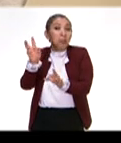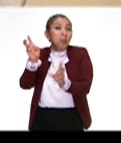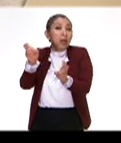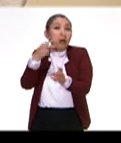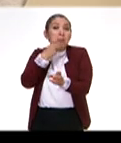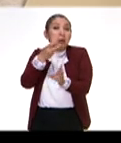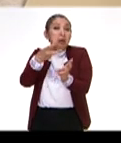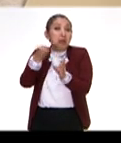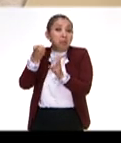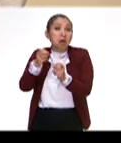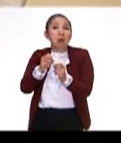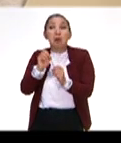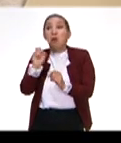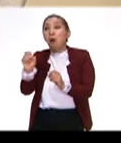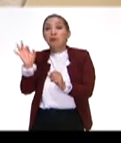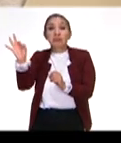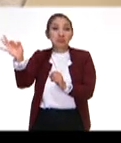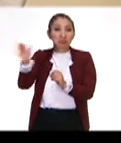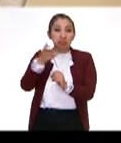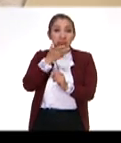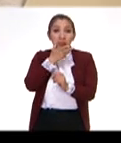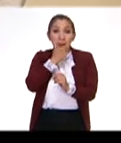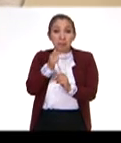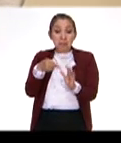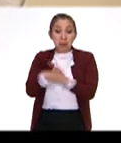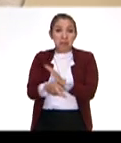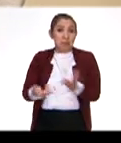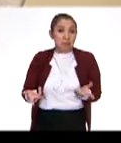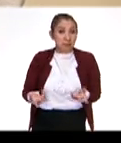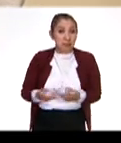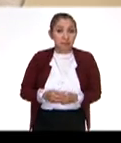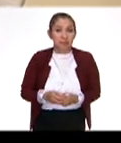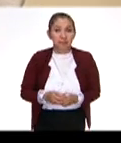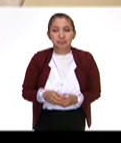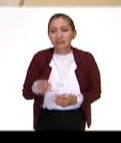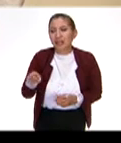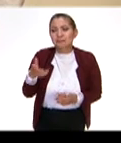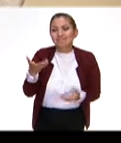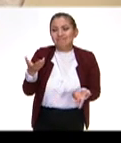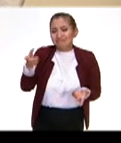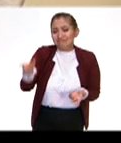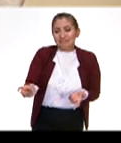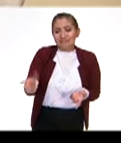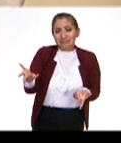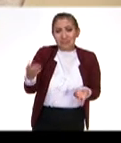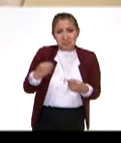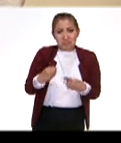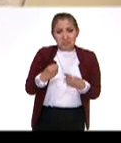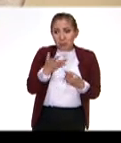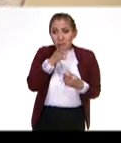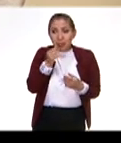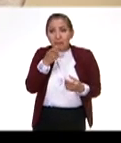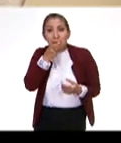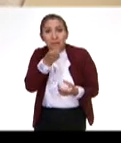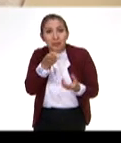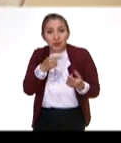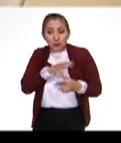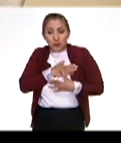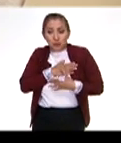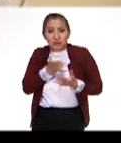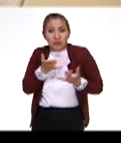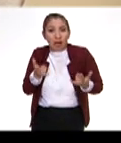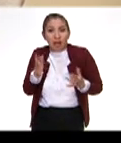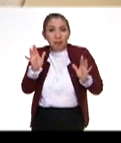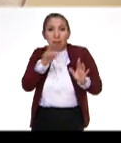supuesto ladrón o de un asesino que no tiene ni la oportunidad de dar su versión,